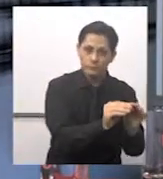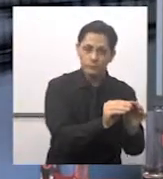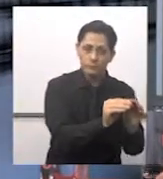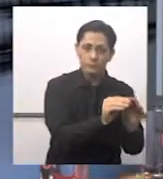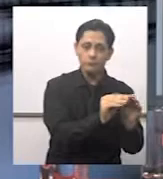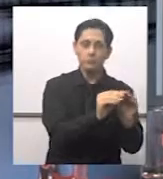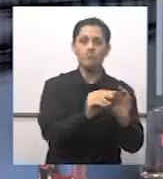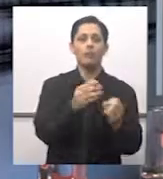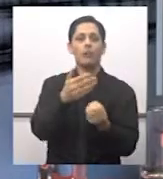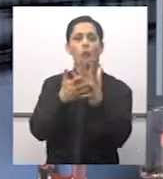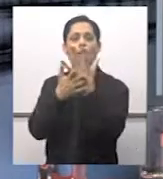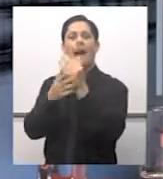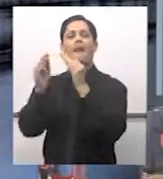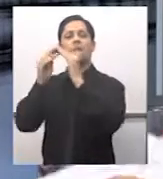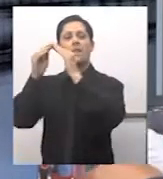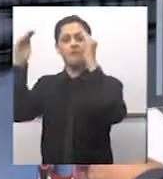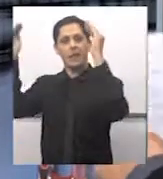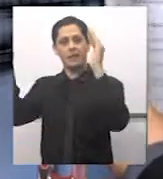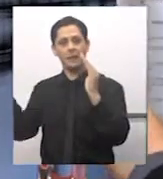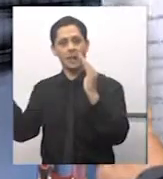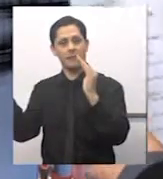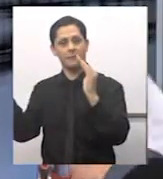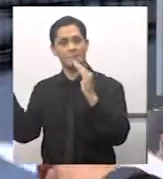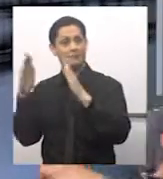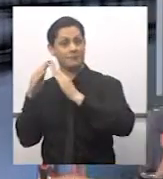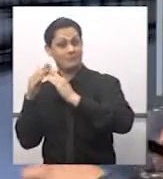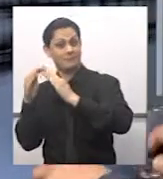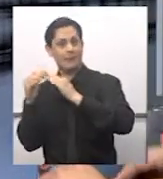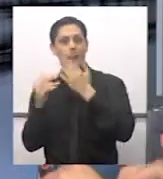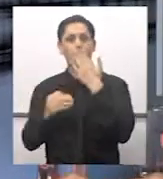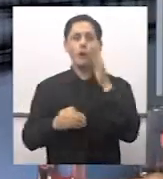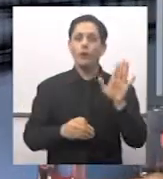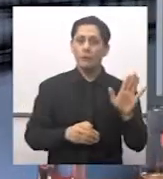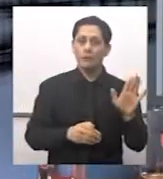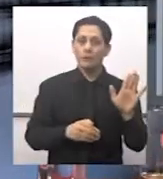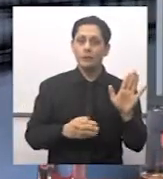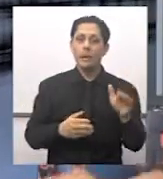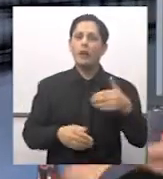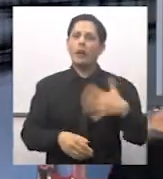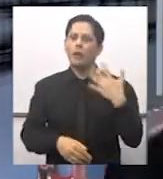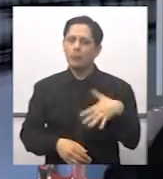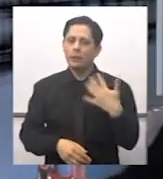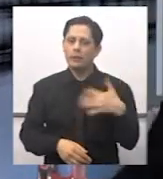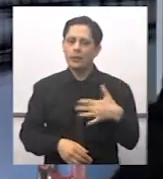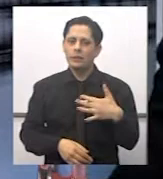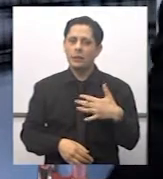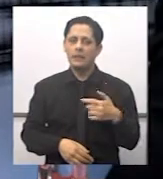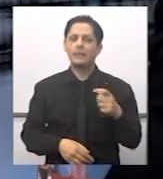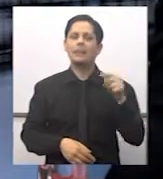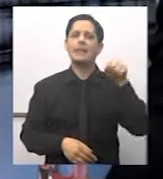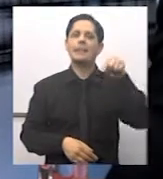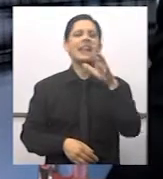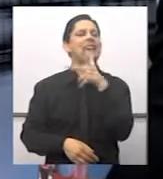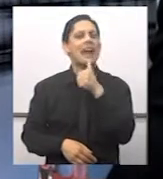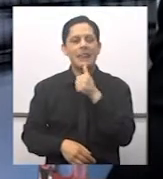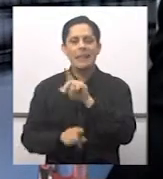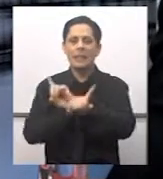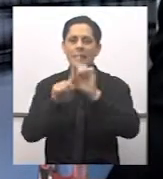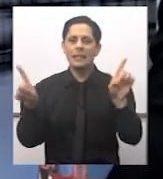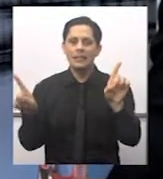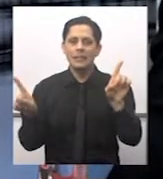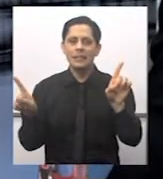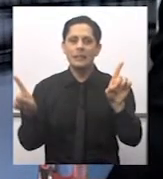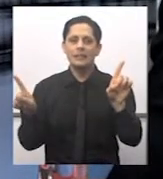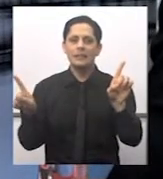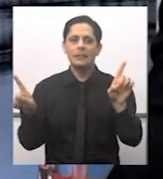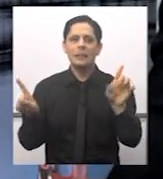las circunstancias. Pero lo importante es que nadie viva en condiciones indignas y que esta región deje